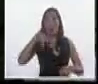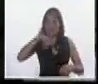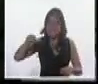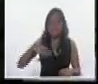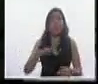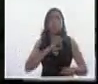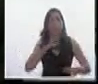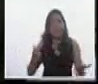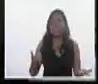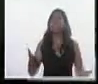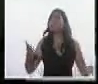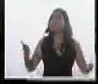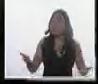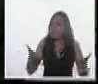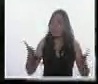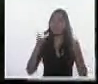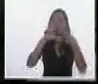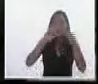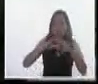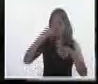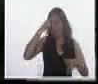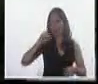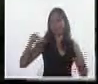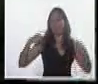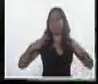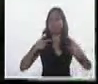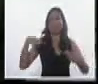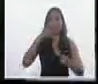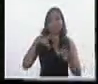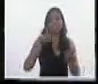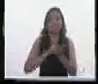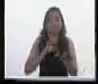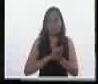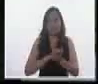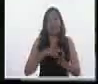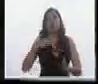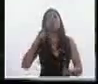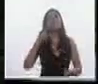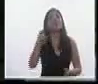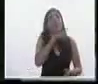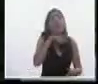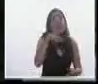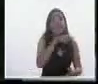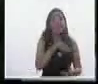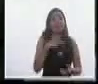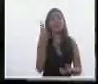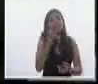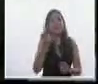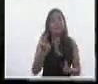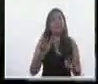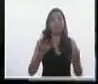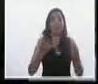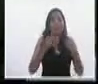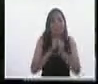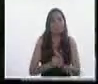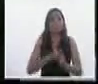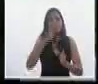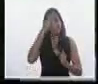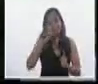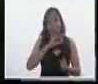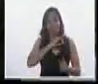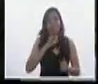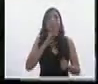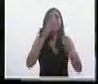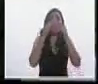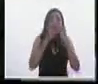podamos hablar a favor de las personas con discapacidad ellos requieren estar aquí requieren que se escuchen